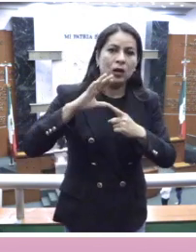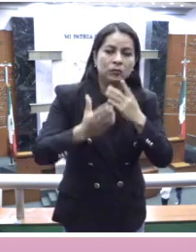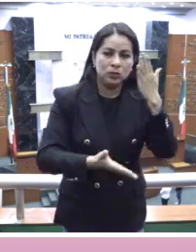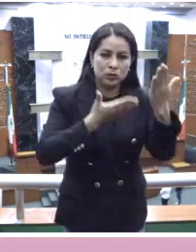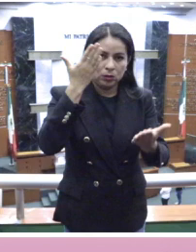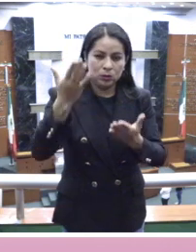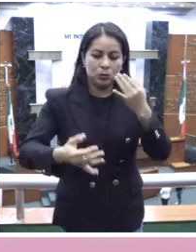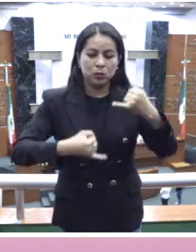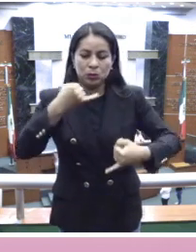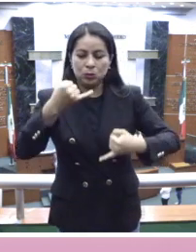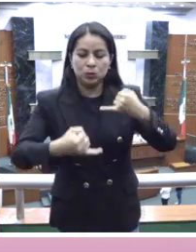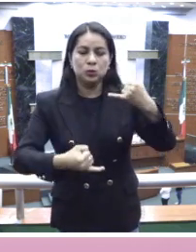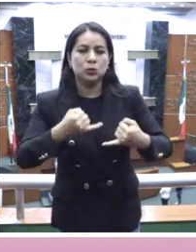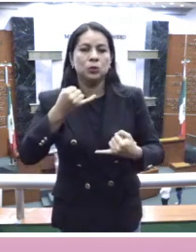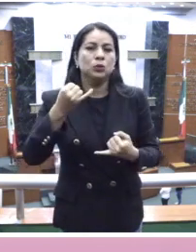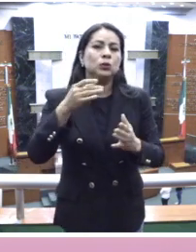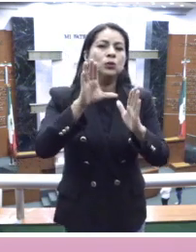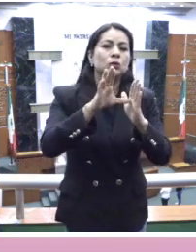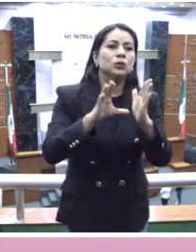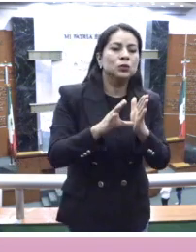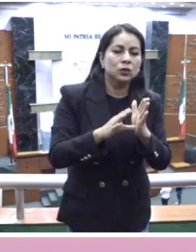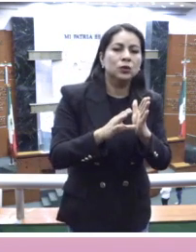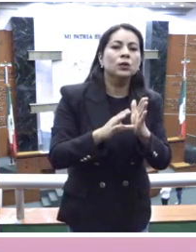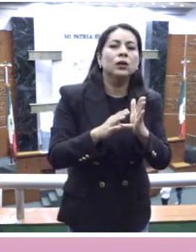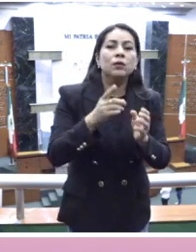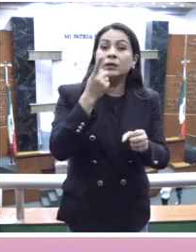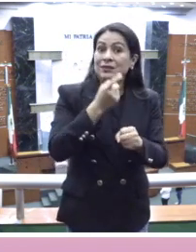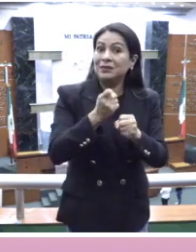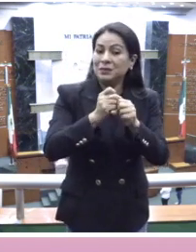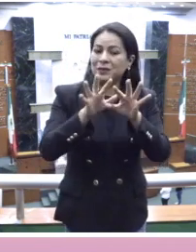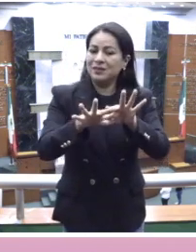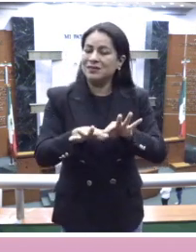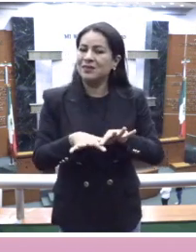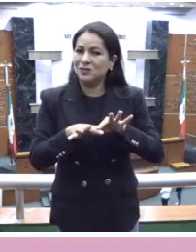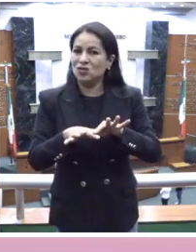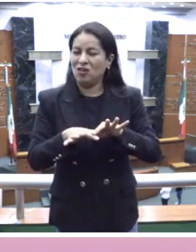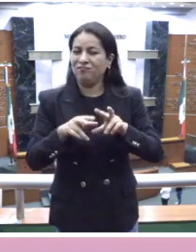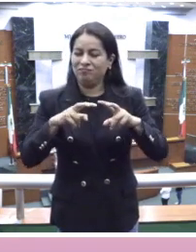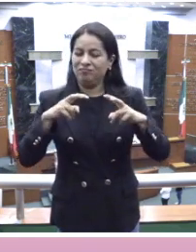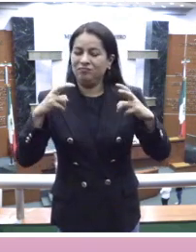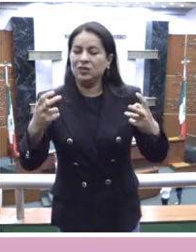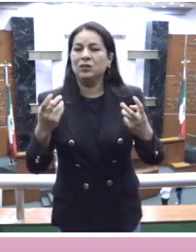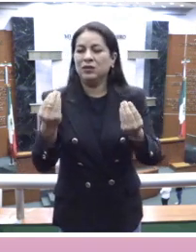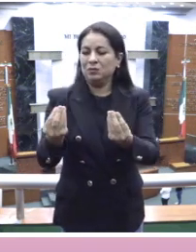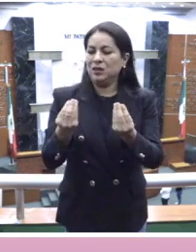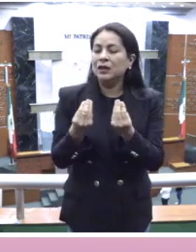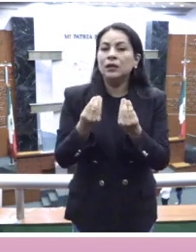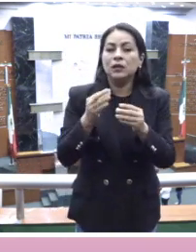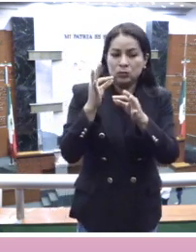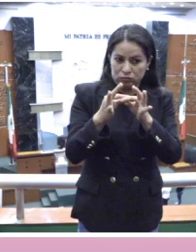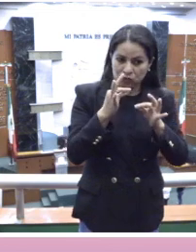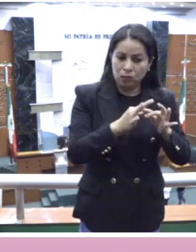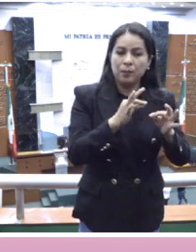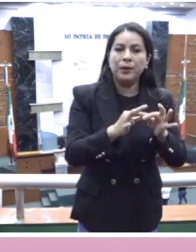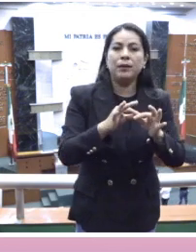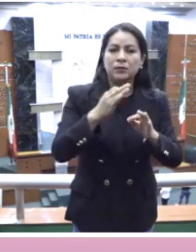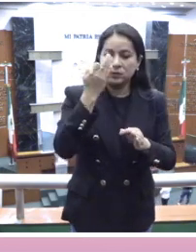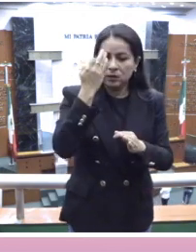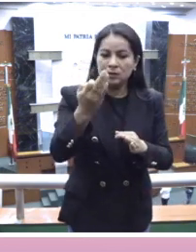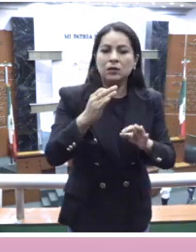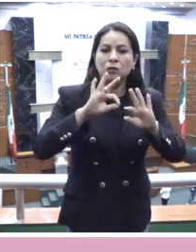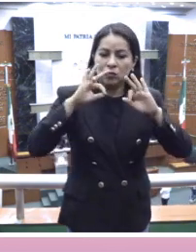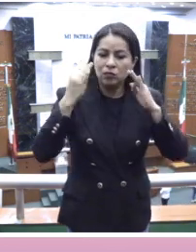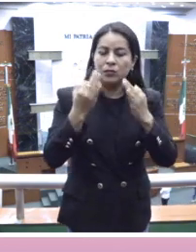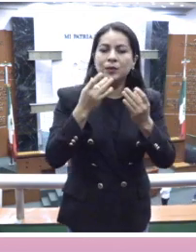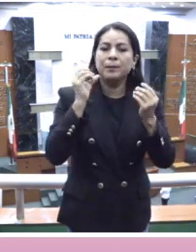Estudios Constitucionales y Jurídicos, fue nuestra primera sesión donde recibimos esta minuta, donde cumplimos en tiempo y forma, y por